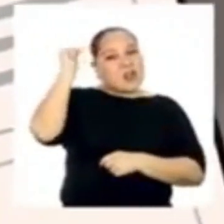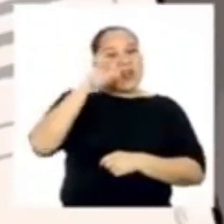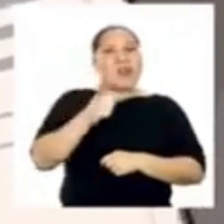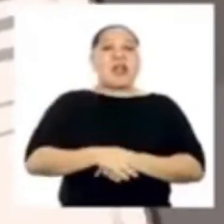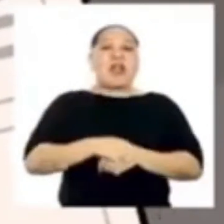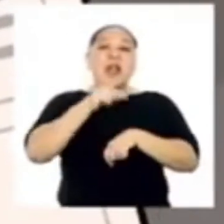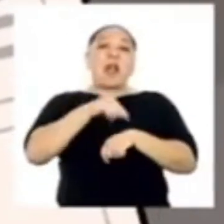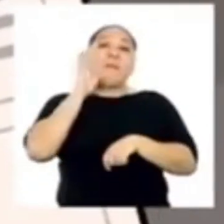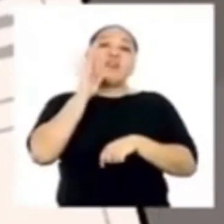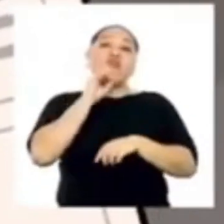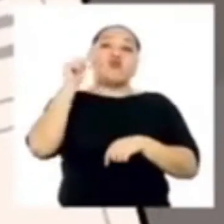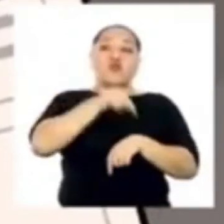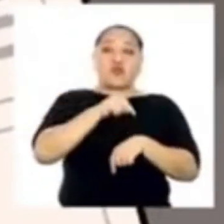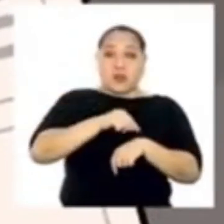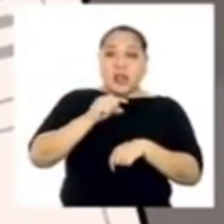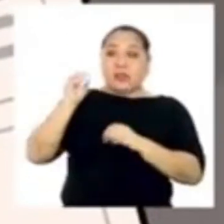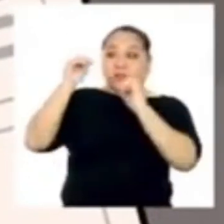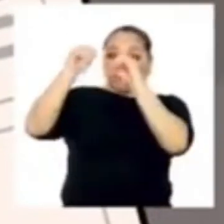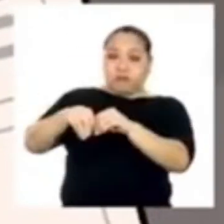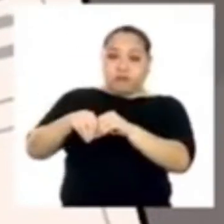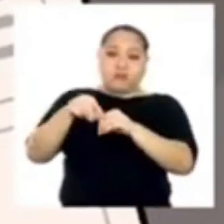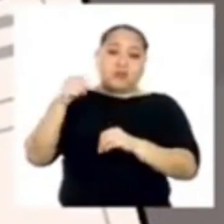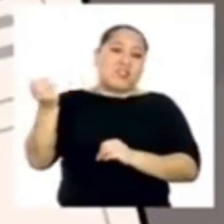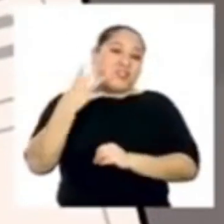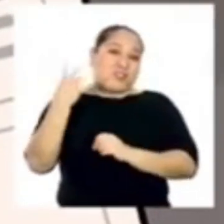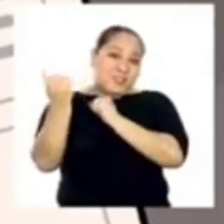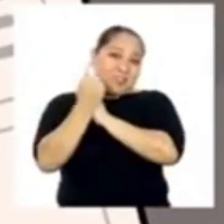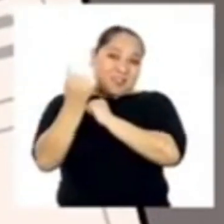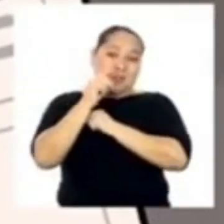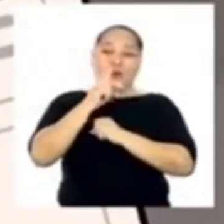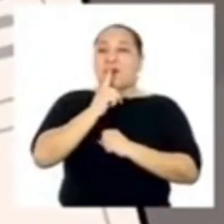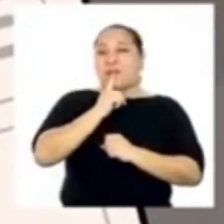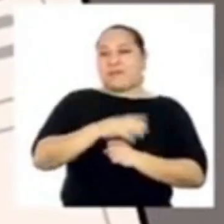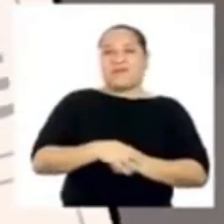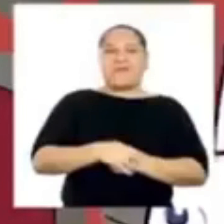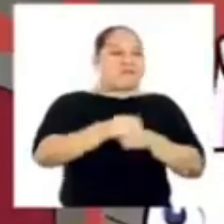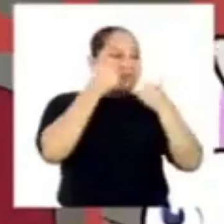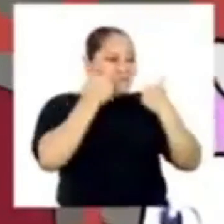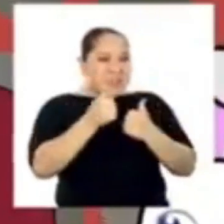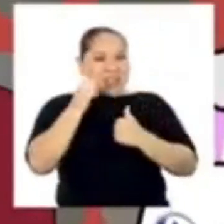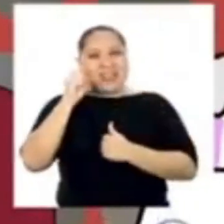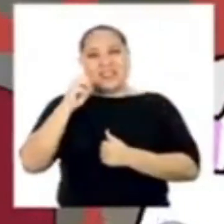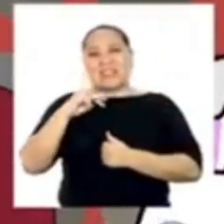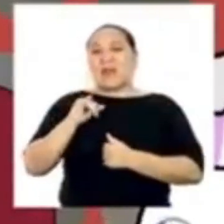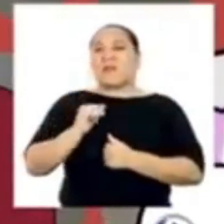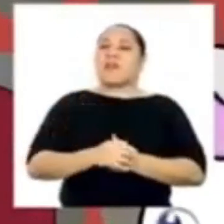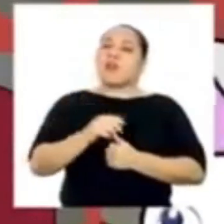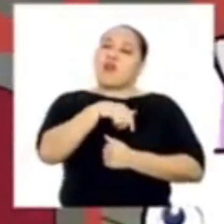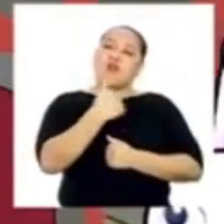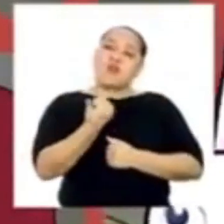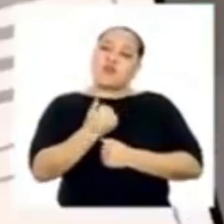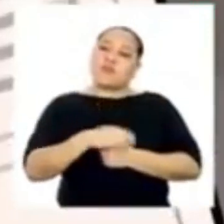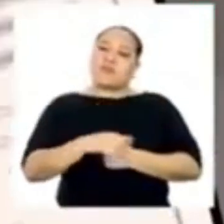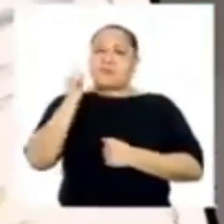nos hace recordar que saquemos la basura a la hora indicada, tal como nos enseñó papá. Muy bien, Sammy.